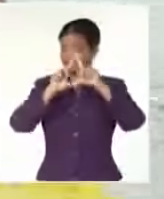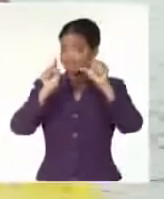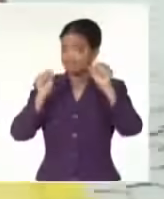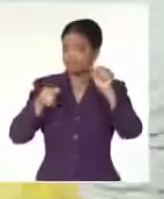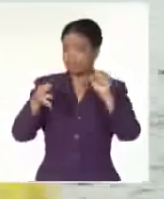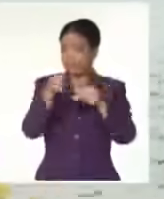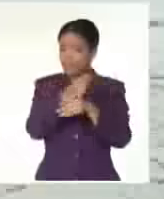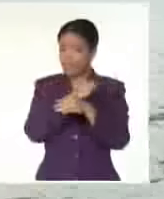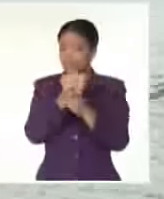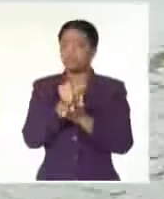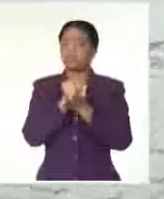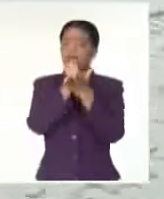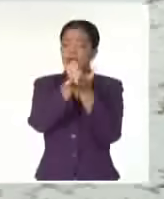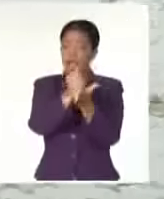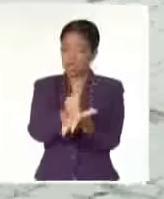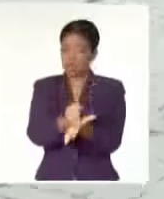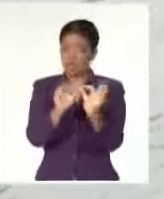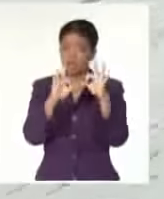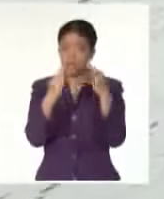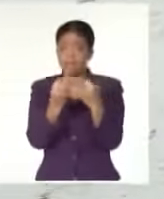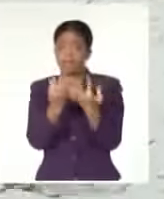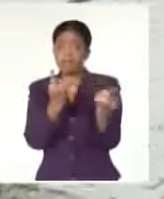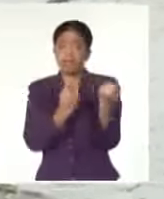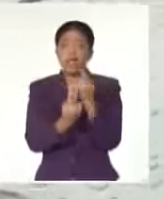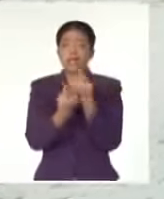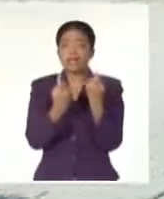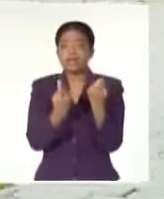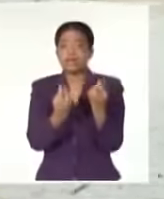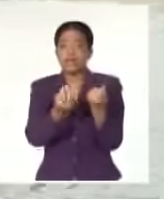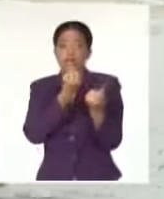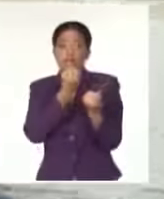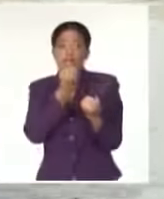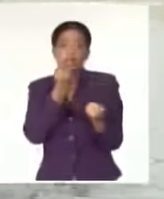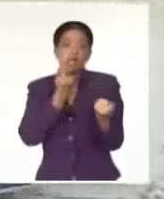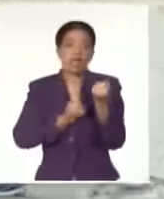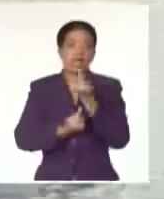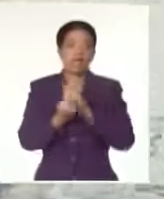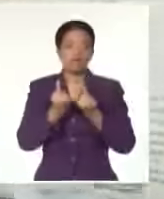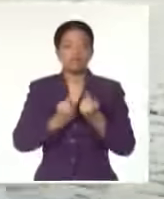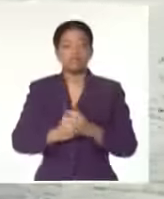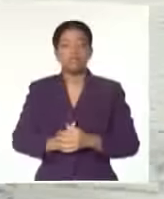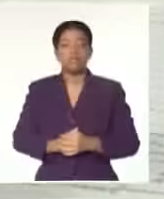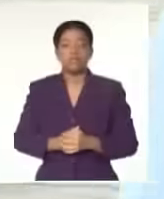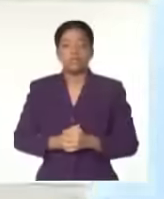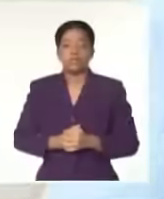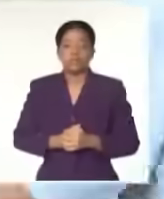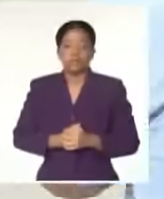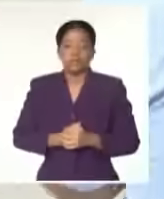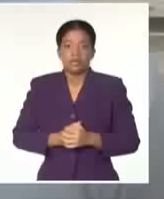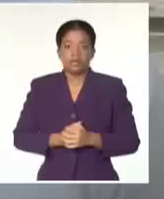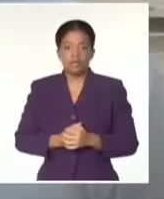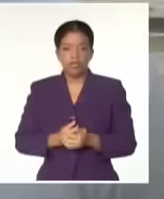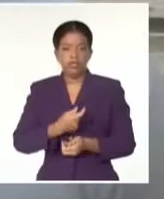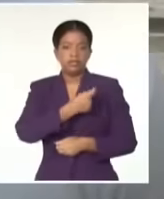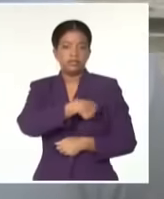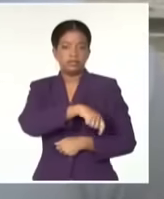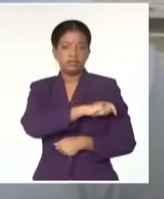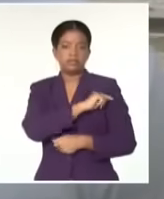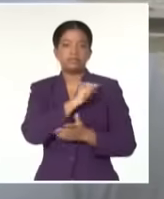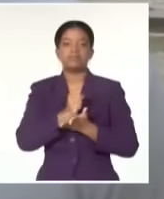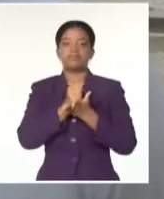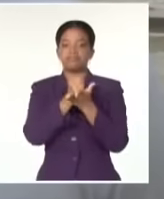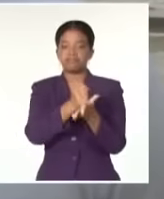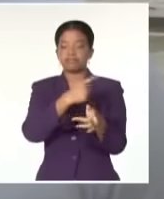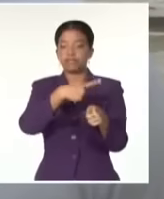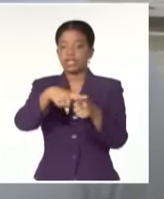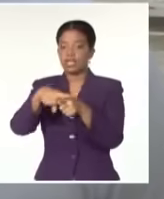para acompañar a las familias que perdieron sus bienes materiales. Nos movilizamos con toda la población, como les decía, y pedimos algunos recursos